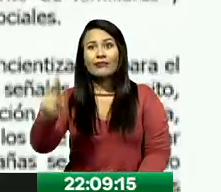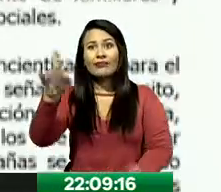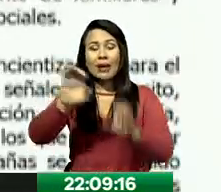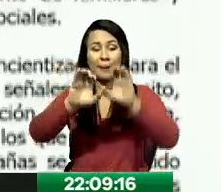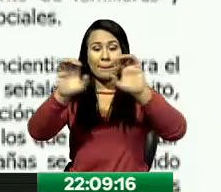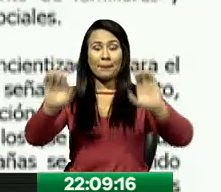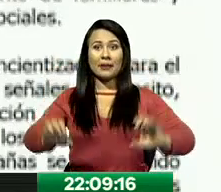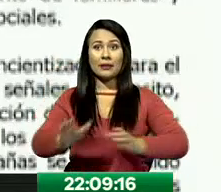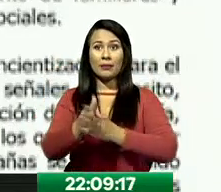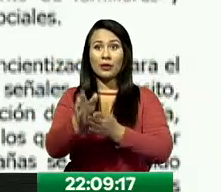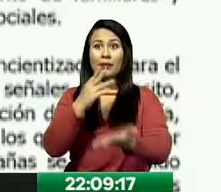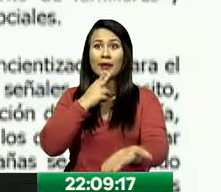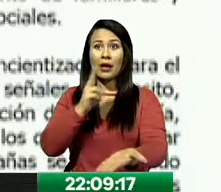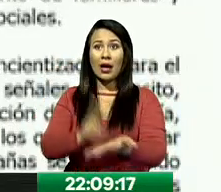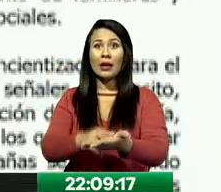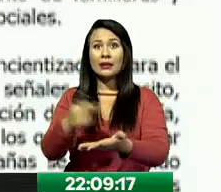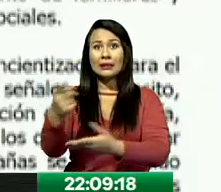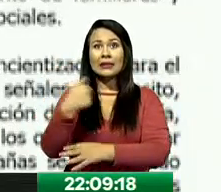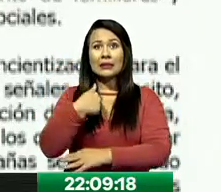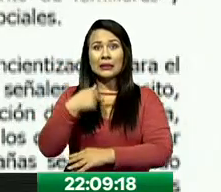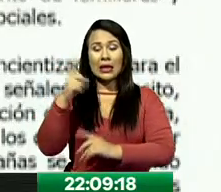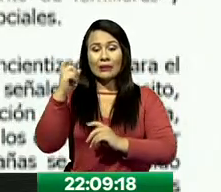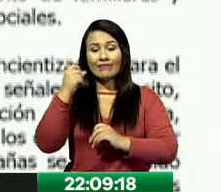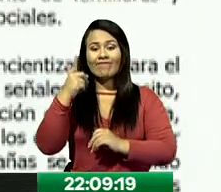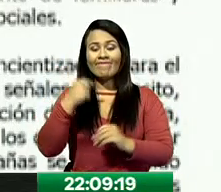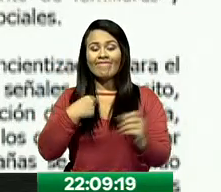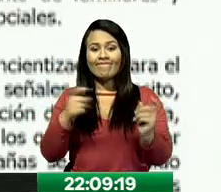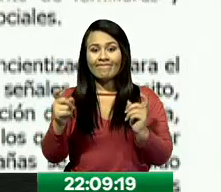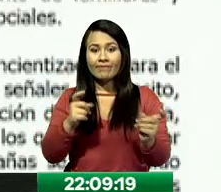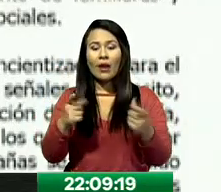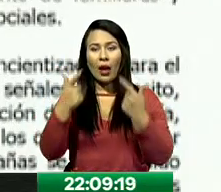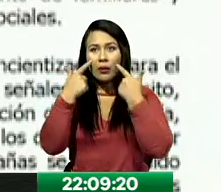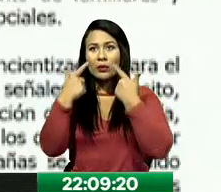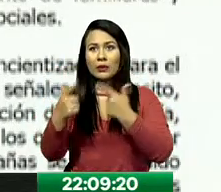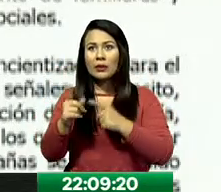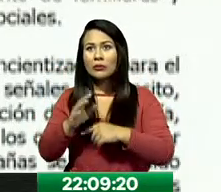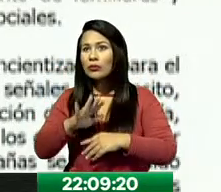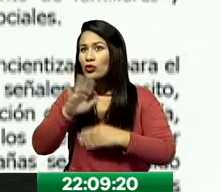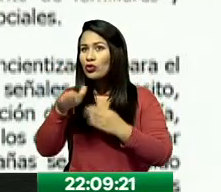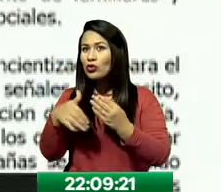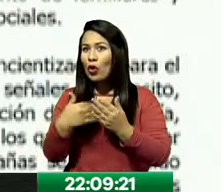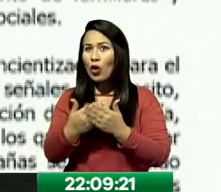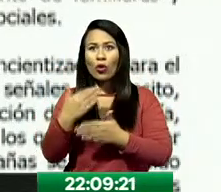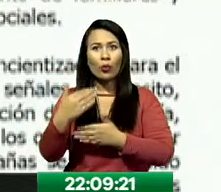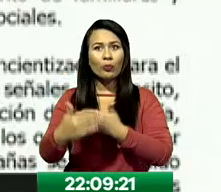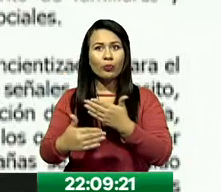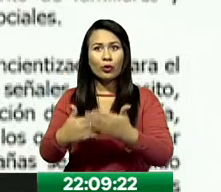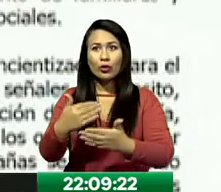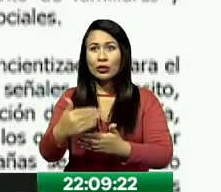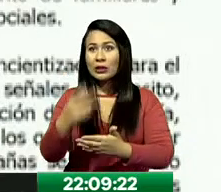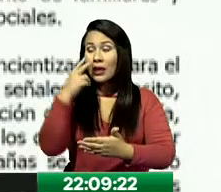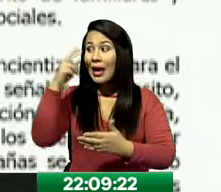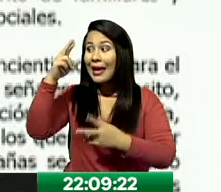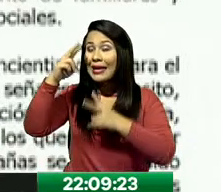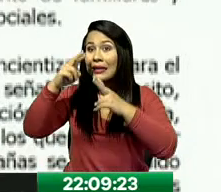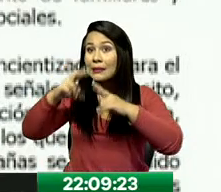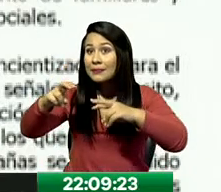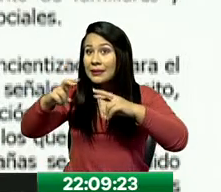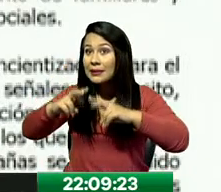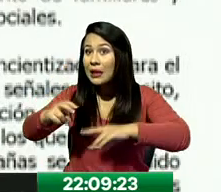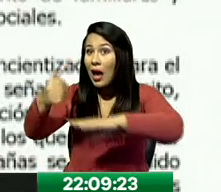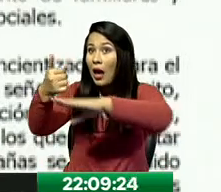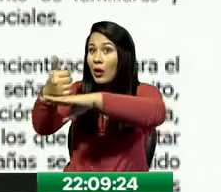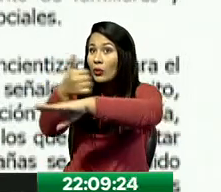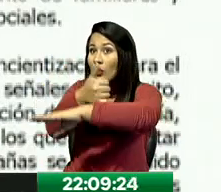un comunicado que como ente regulador del sistema, velará porque se realicen todos los procedimientos pertinentes por parte de las